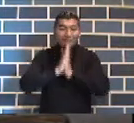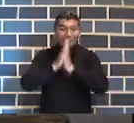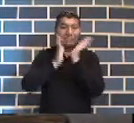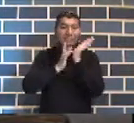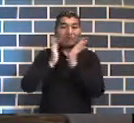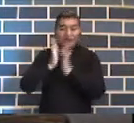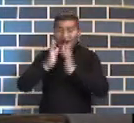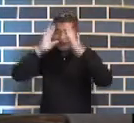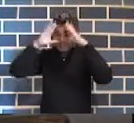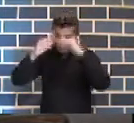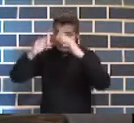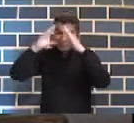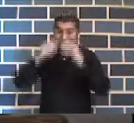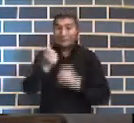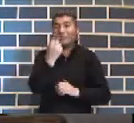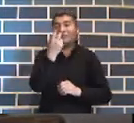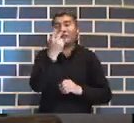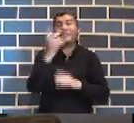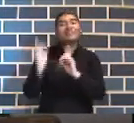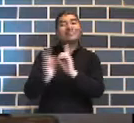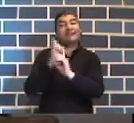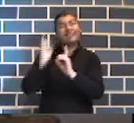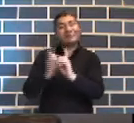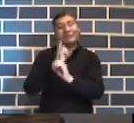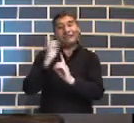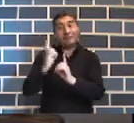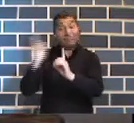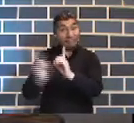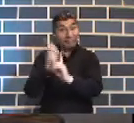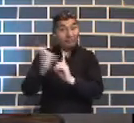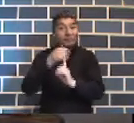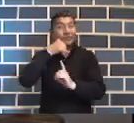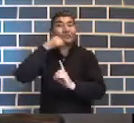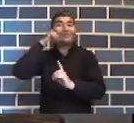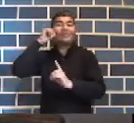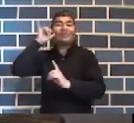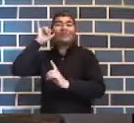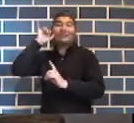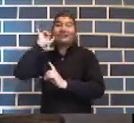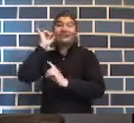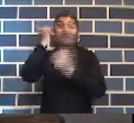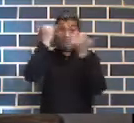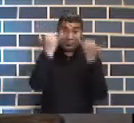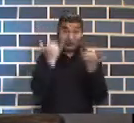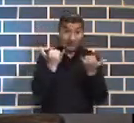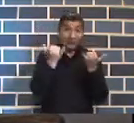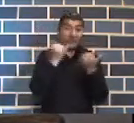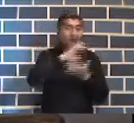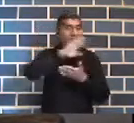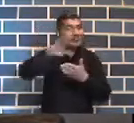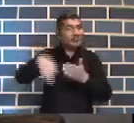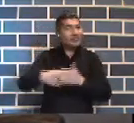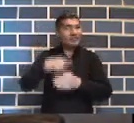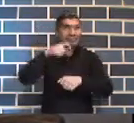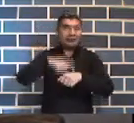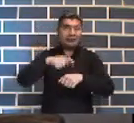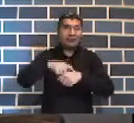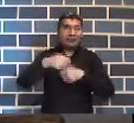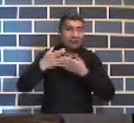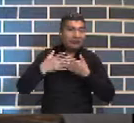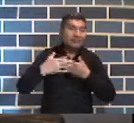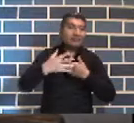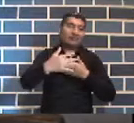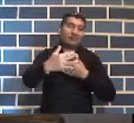enseña a sus discípulos los discípulos de ayer y de hoy y de todos los tiempos